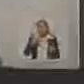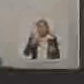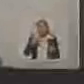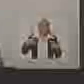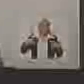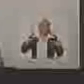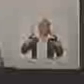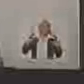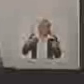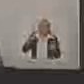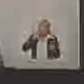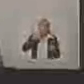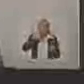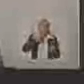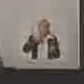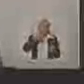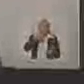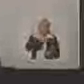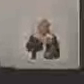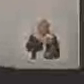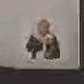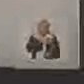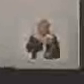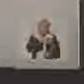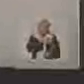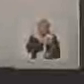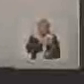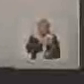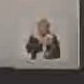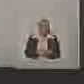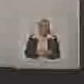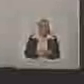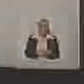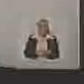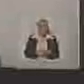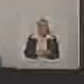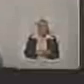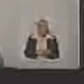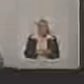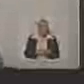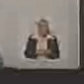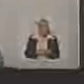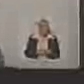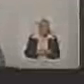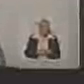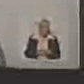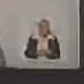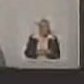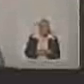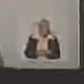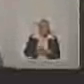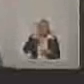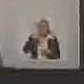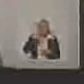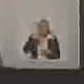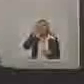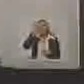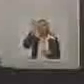jóvenes, a las jefas de familia, que tenemos 20% de mujeres jefas de familia que enfrentan solas la